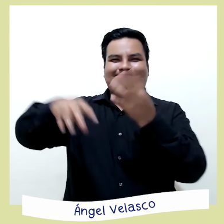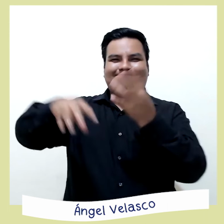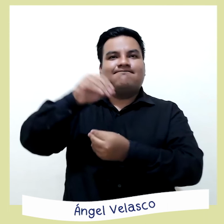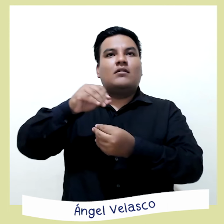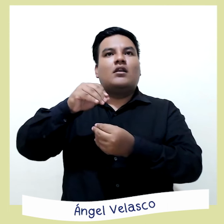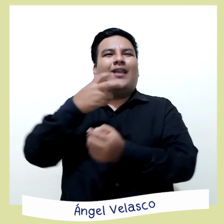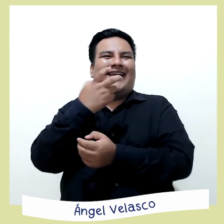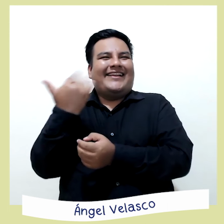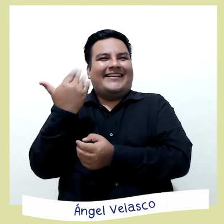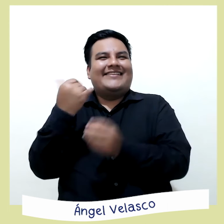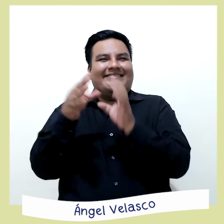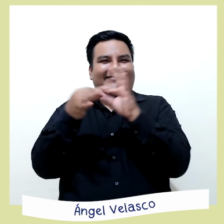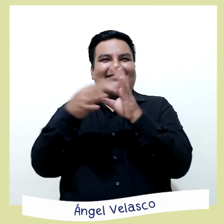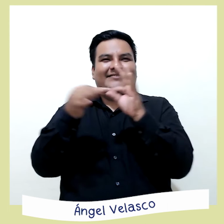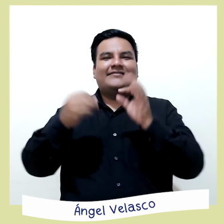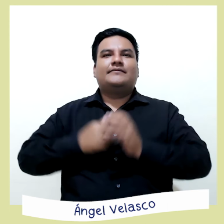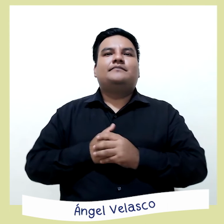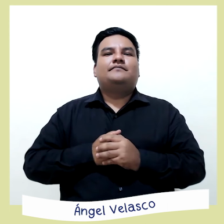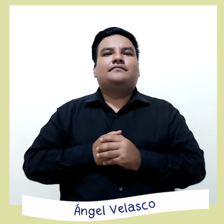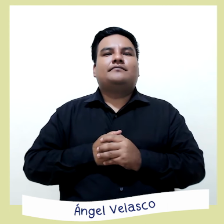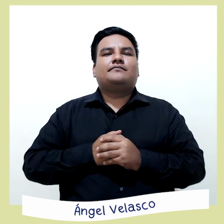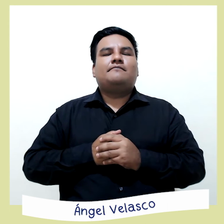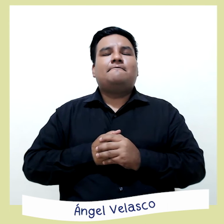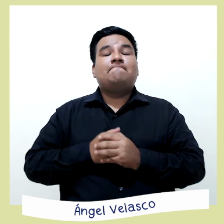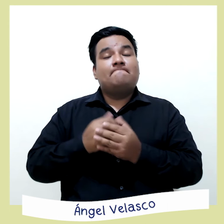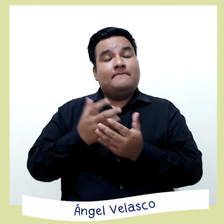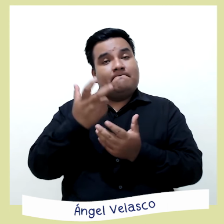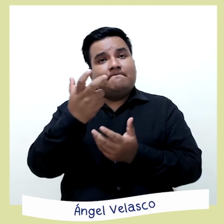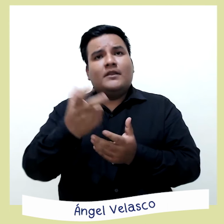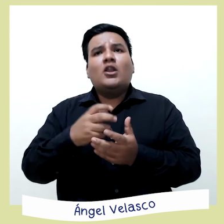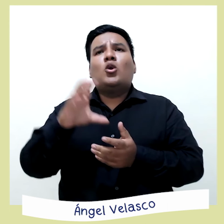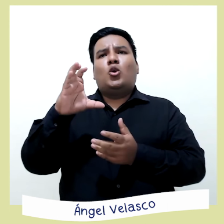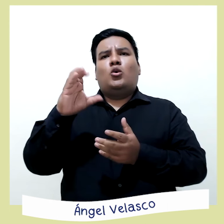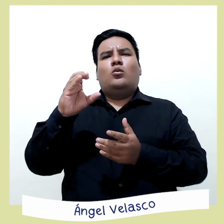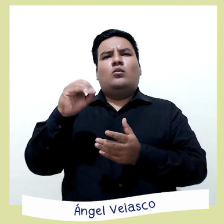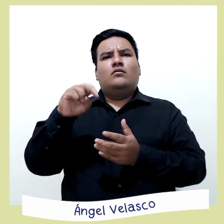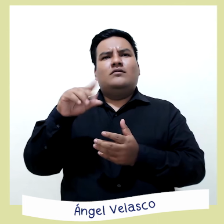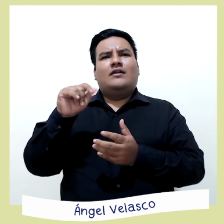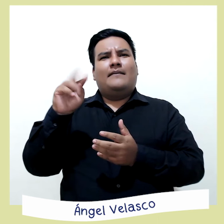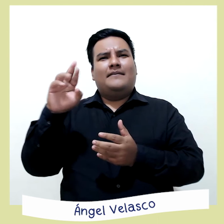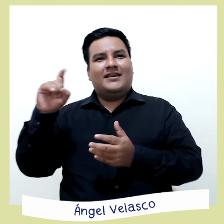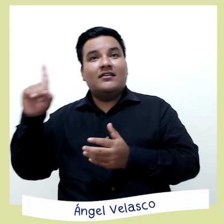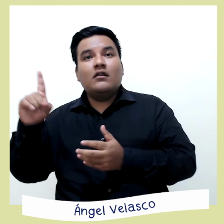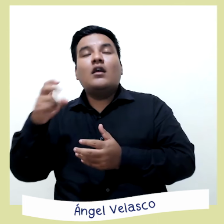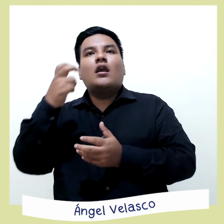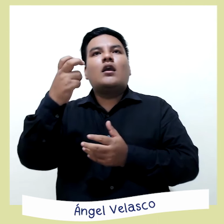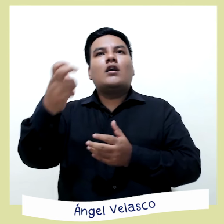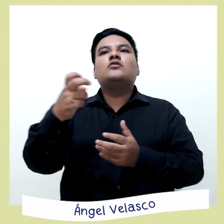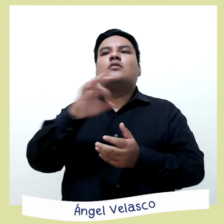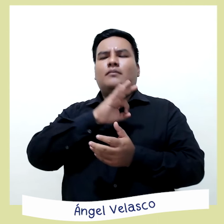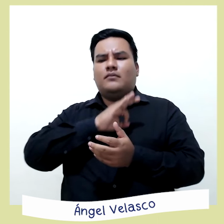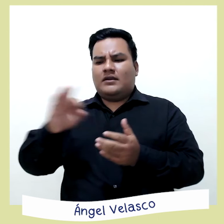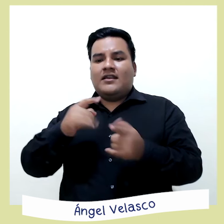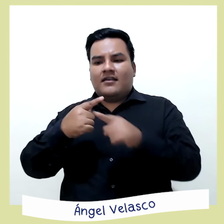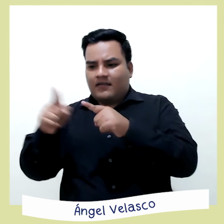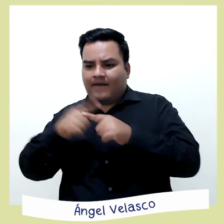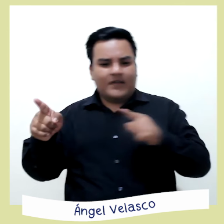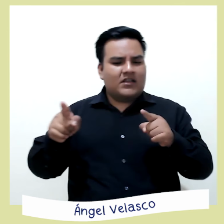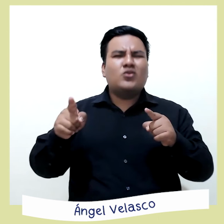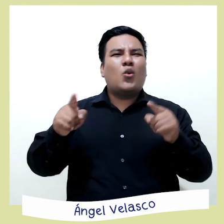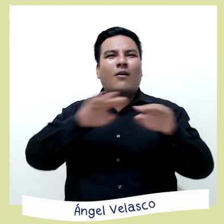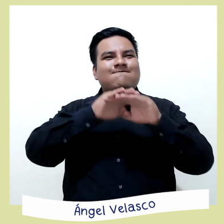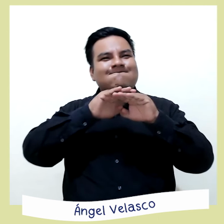así tender puentes de convivencia, como lo mencionaron en algunas de sus participaciones. Por ello, el CONAPRED